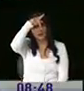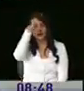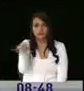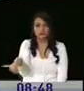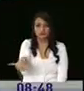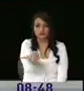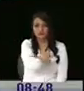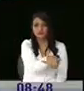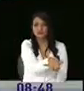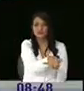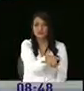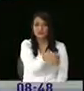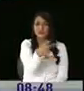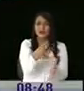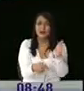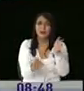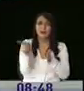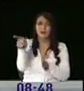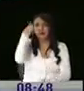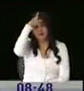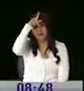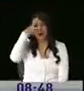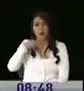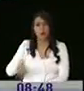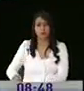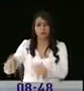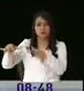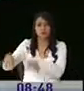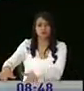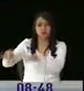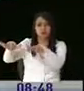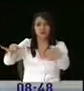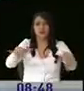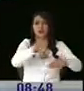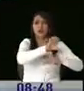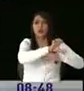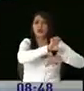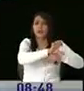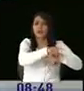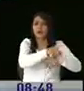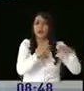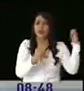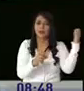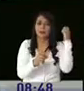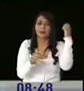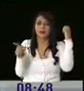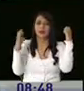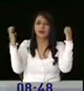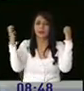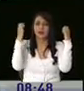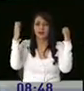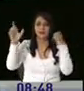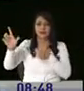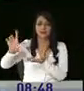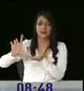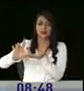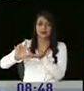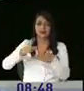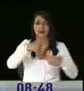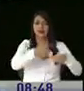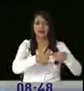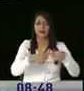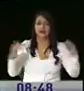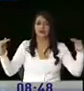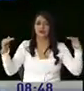de lo que están las emergencias en Ecuador y en Perú y hablan específicamente de Lima y de Quito Por qué